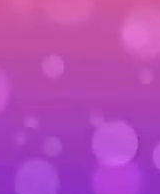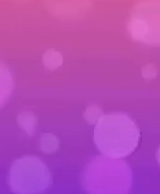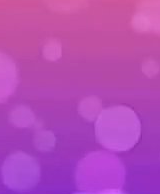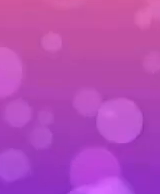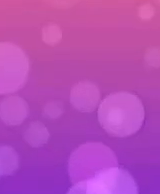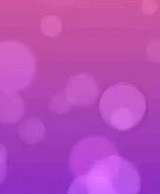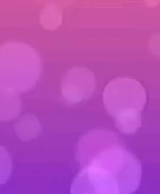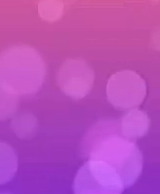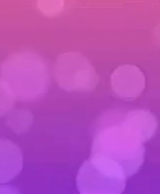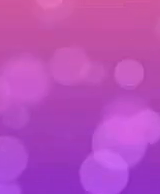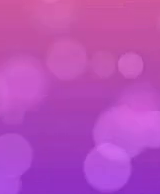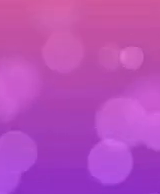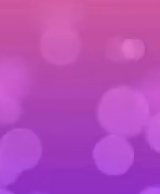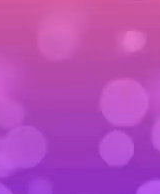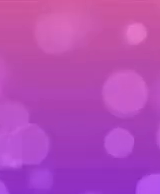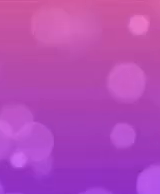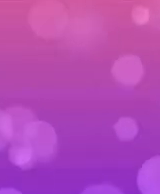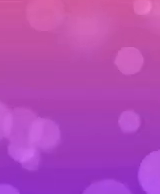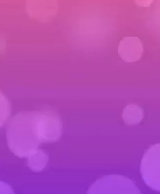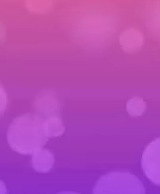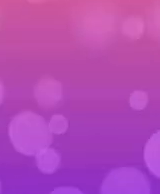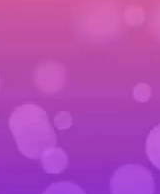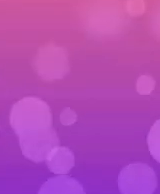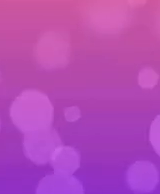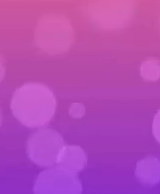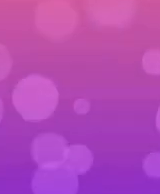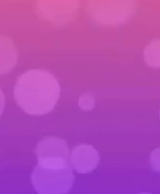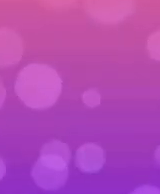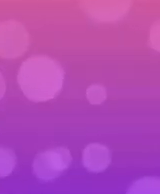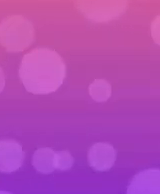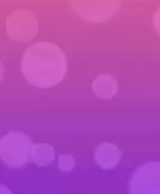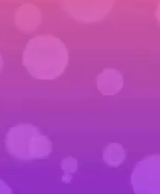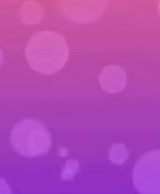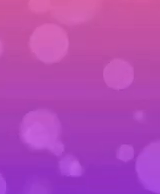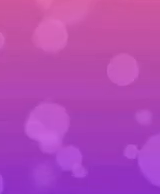¡Ay, qué bonito! Yo me gané la Loto.